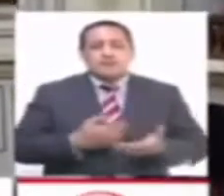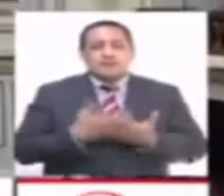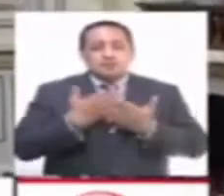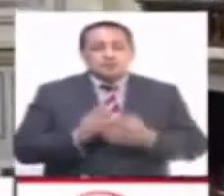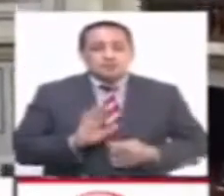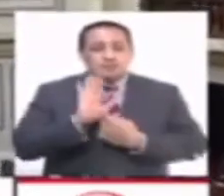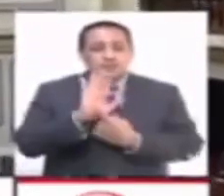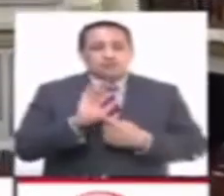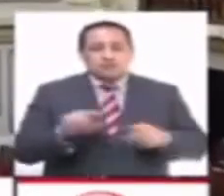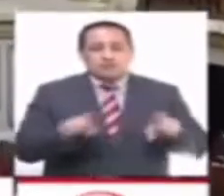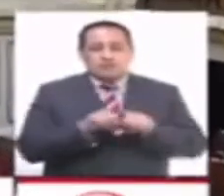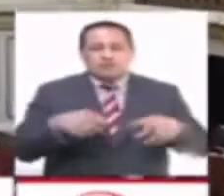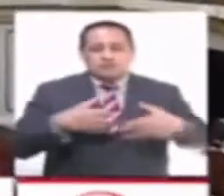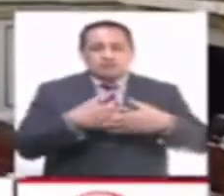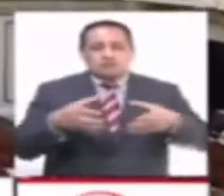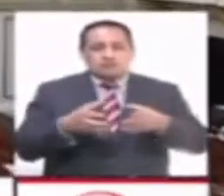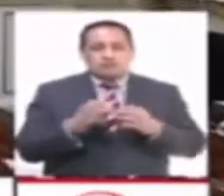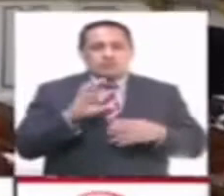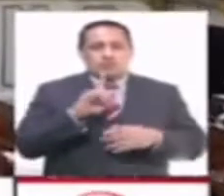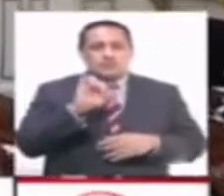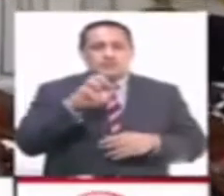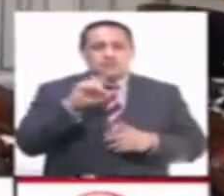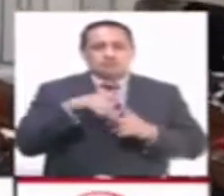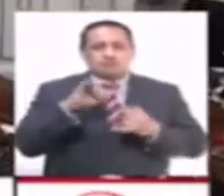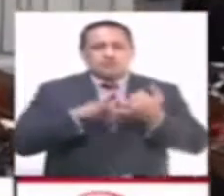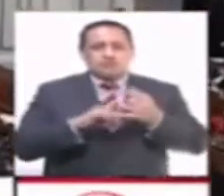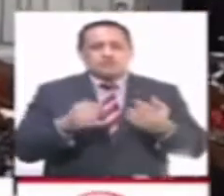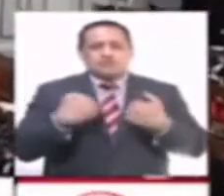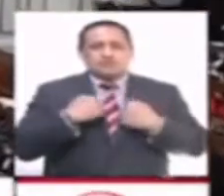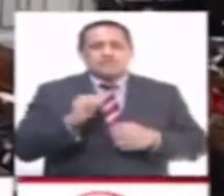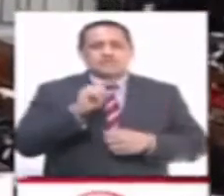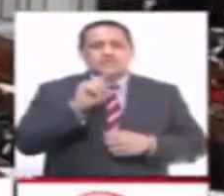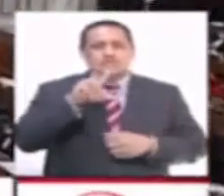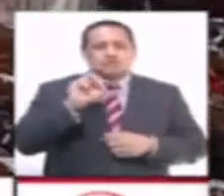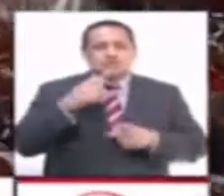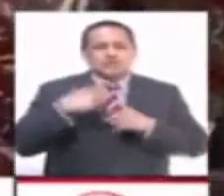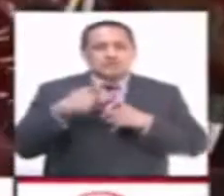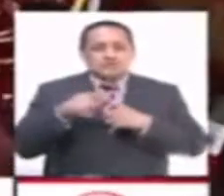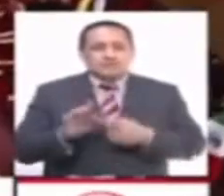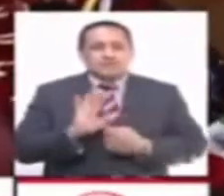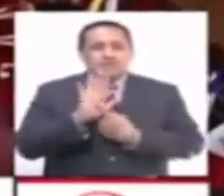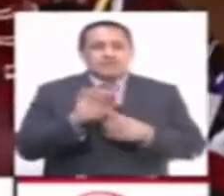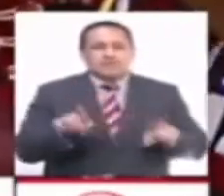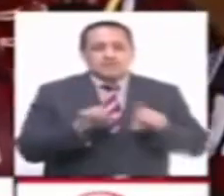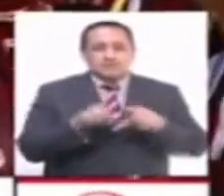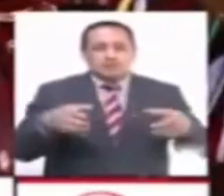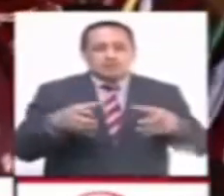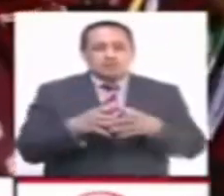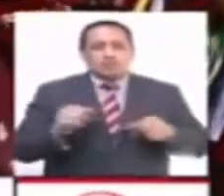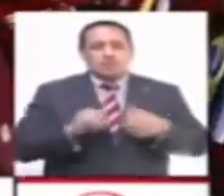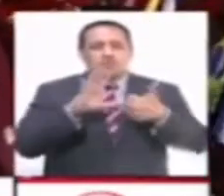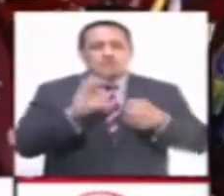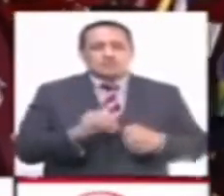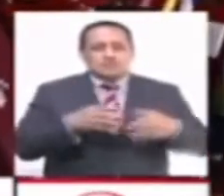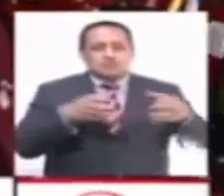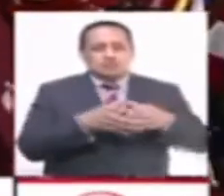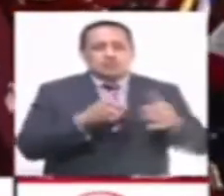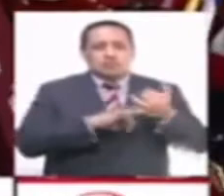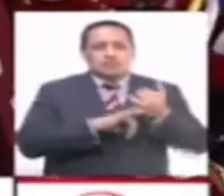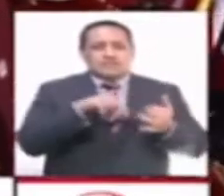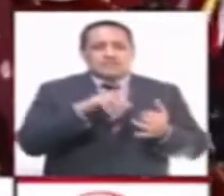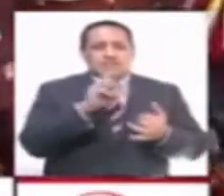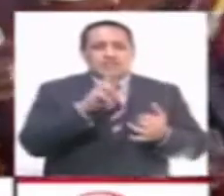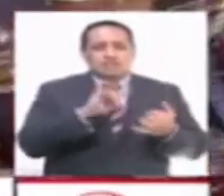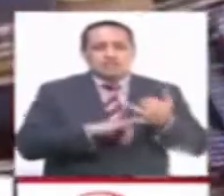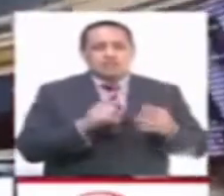propuesta, la Cámara de Diputados contaría con 130 representantes y el Senado con 60. Se permite la reelección